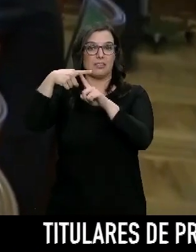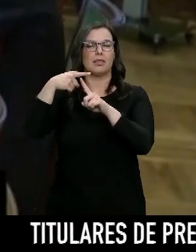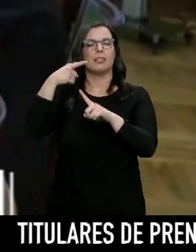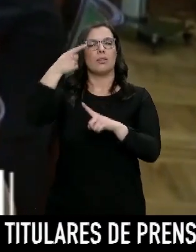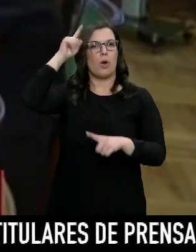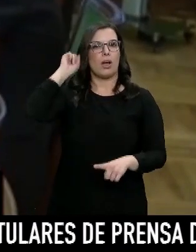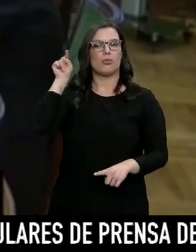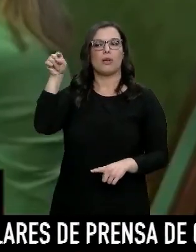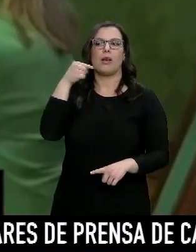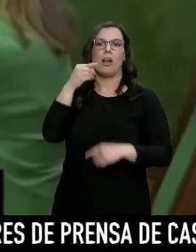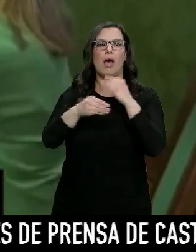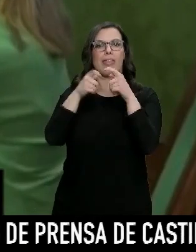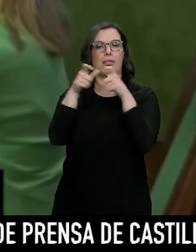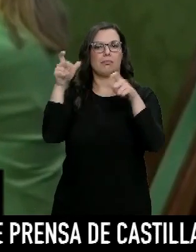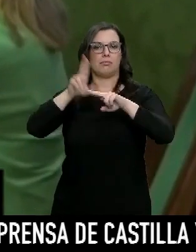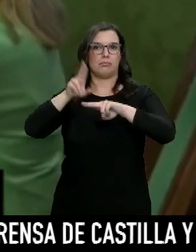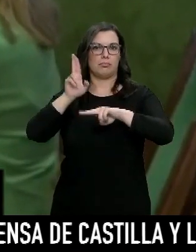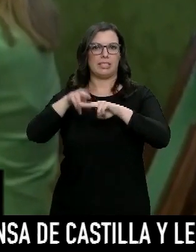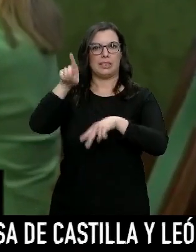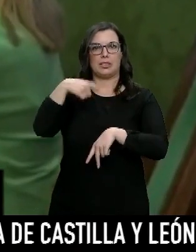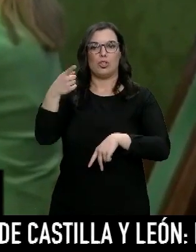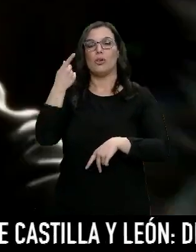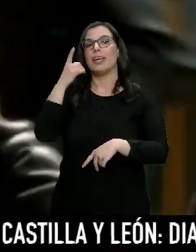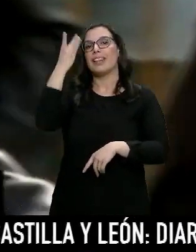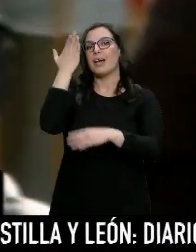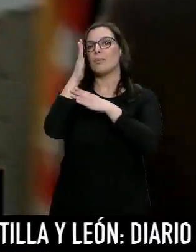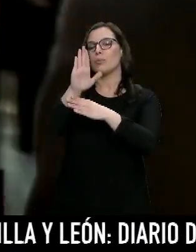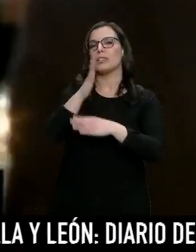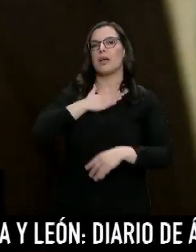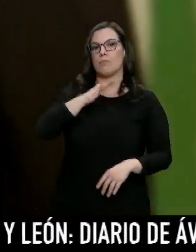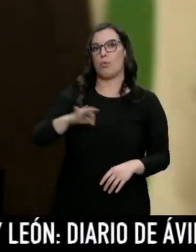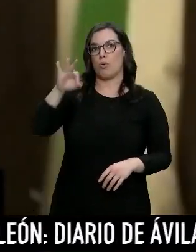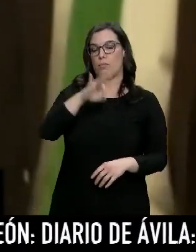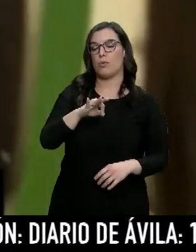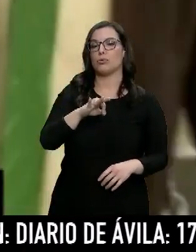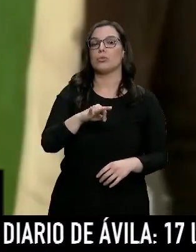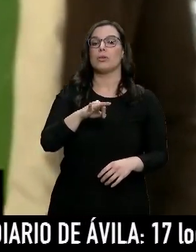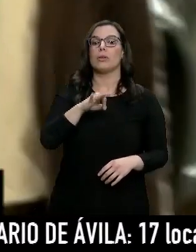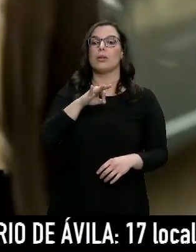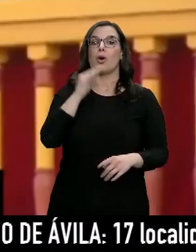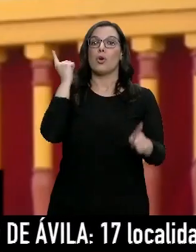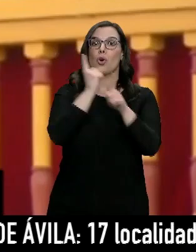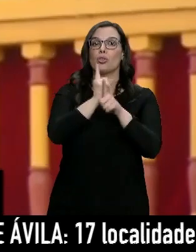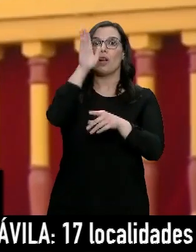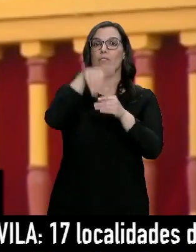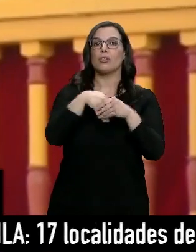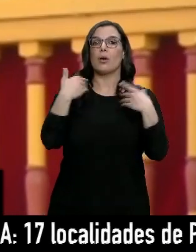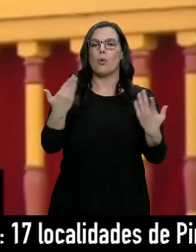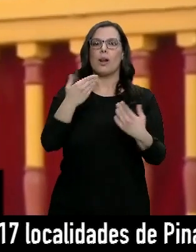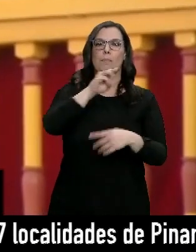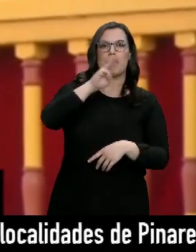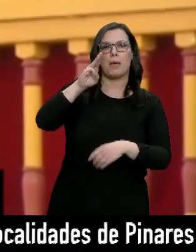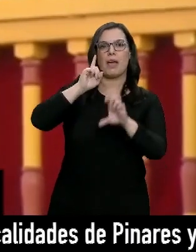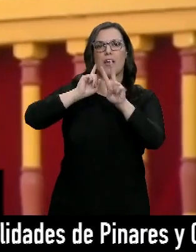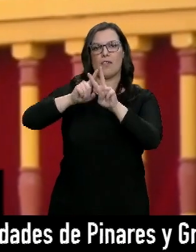y Vox frenaban esta iniciativa de Unidas Podemos. La formación morada ha reaccionado airada contra los socialistas. La